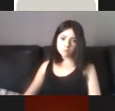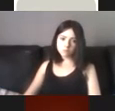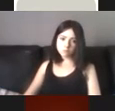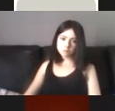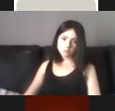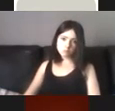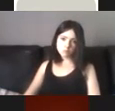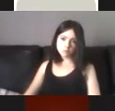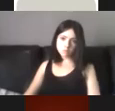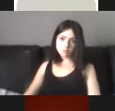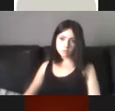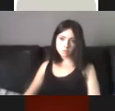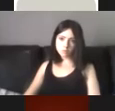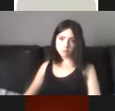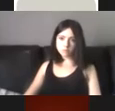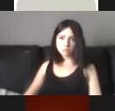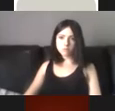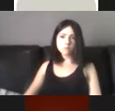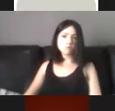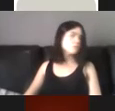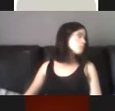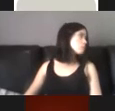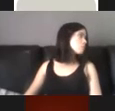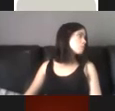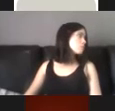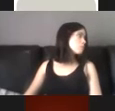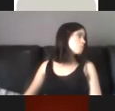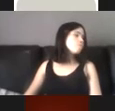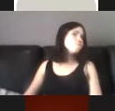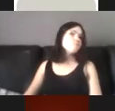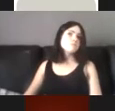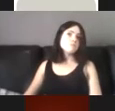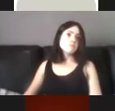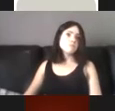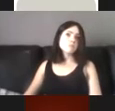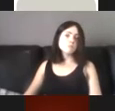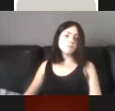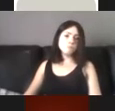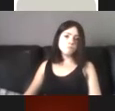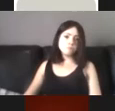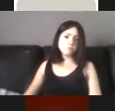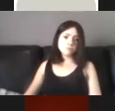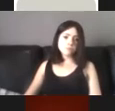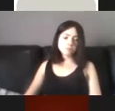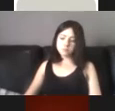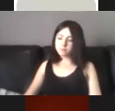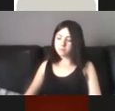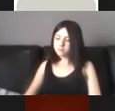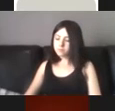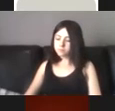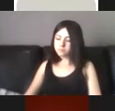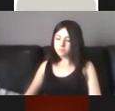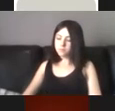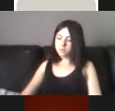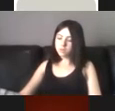entablar, ¿cierto?, esta actitud comunicativa, ¿cierto?, esta habilidad que nosotros debiésemos tener